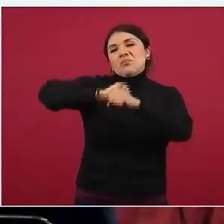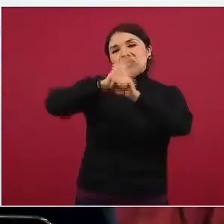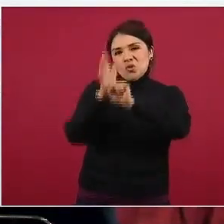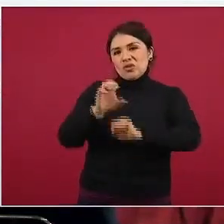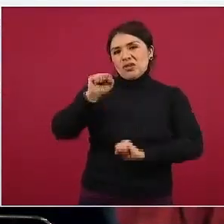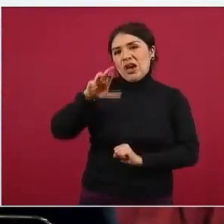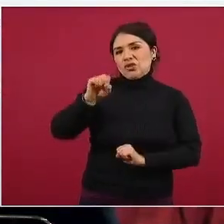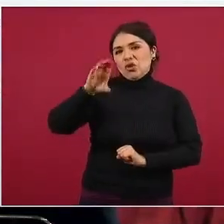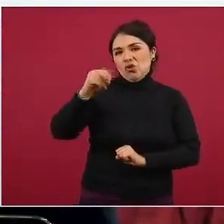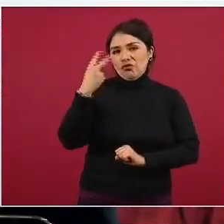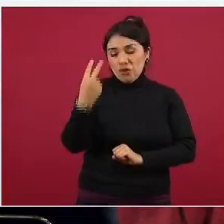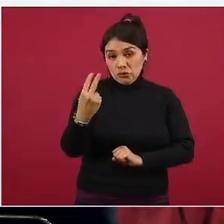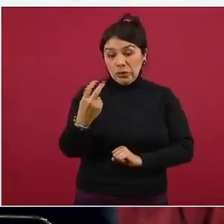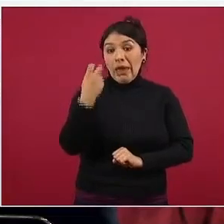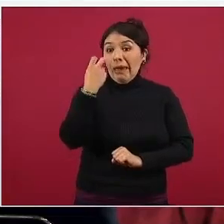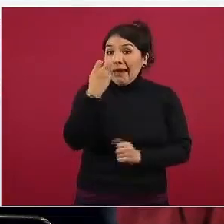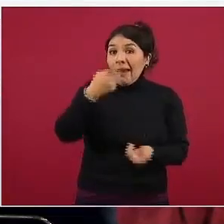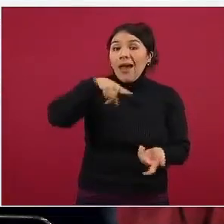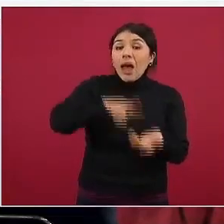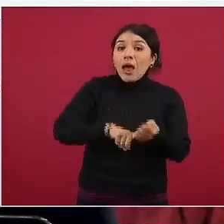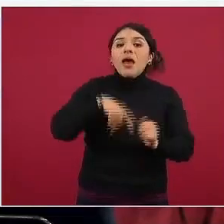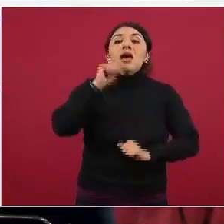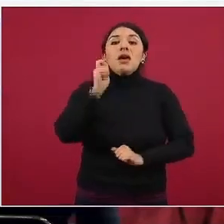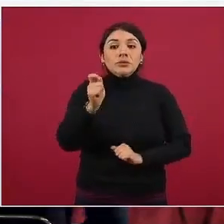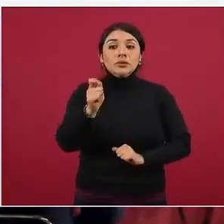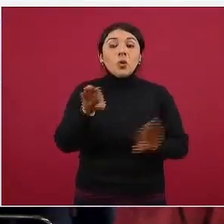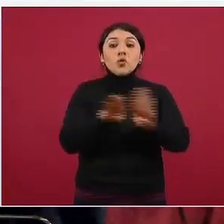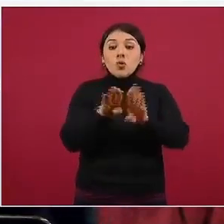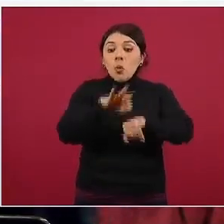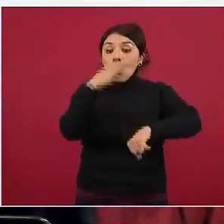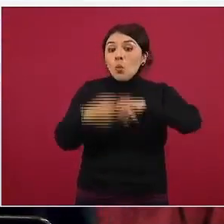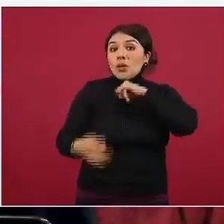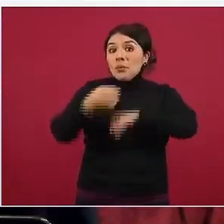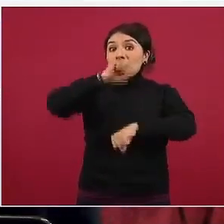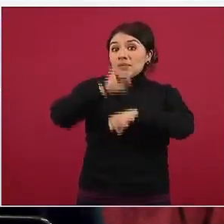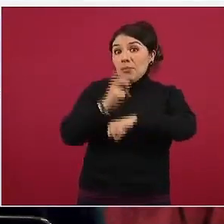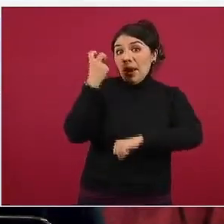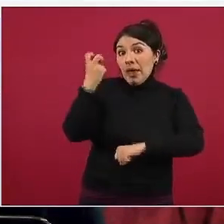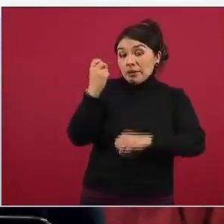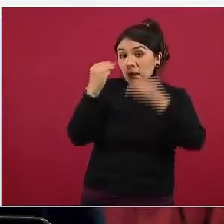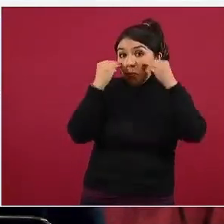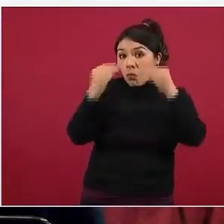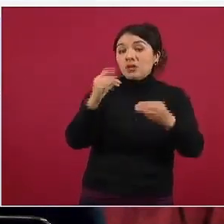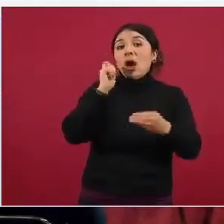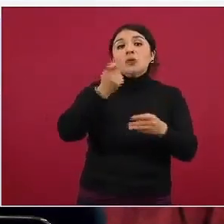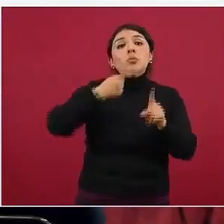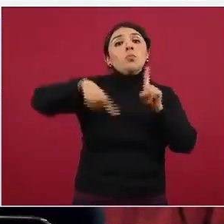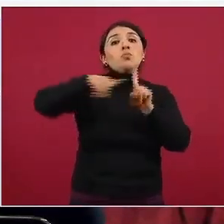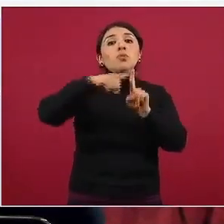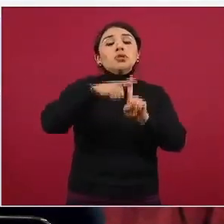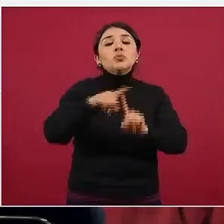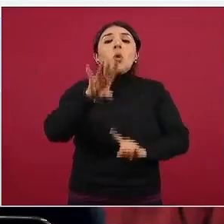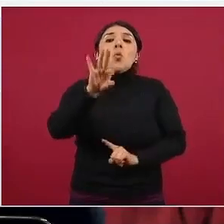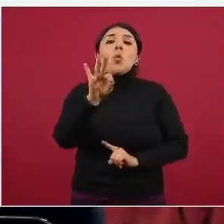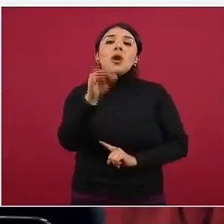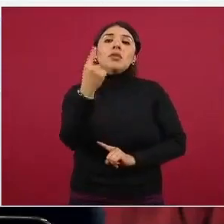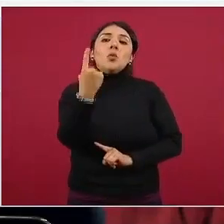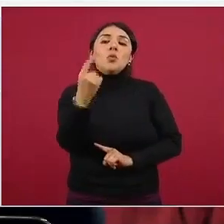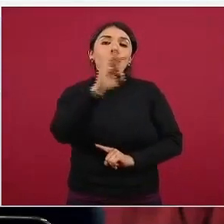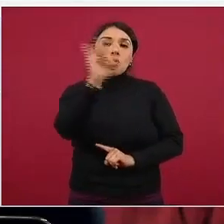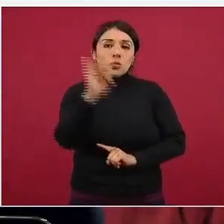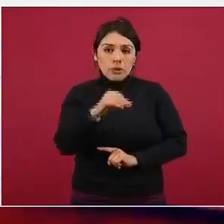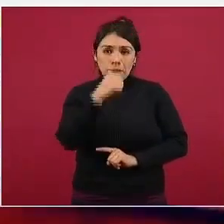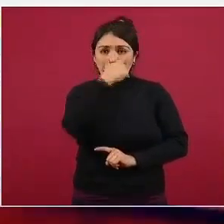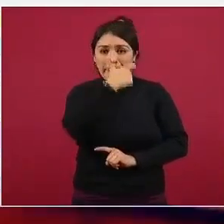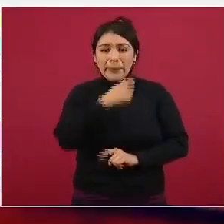SARS-CoV-2, y esto representa para la última semana epidemiológica la positividad de un